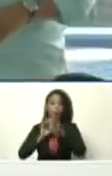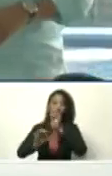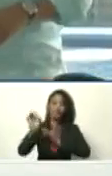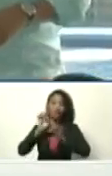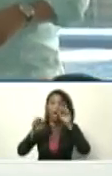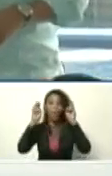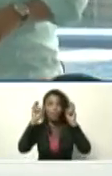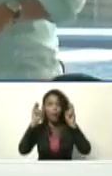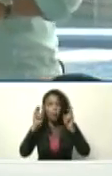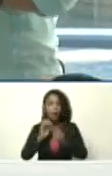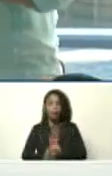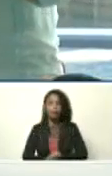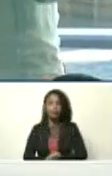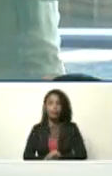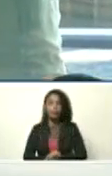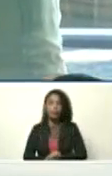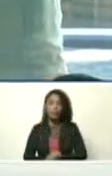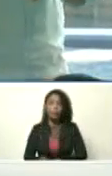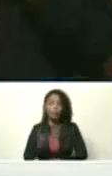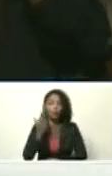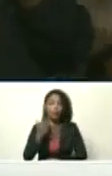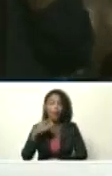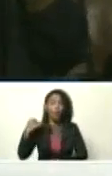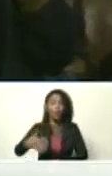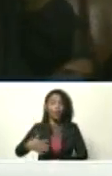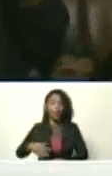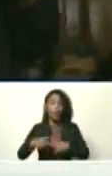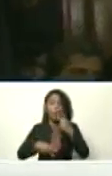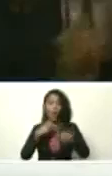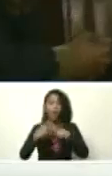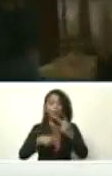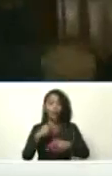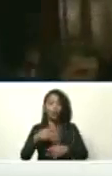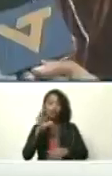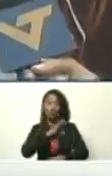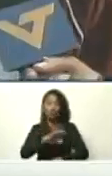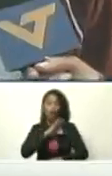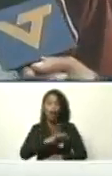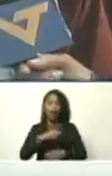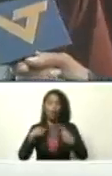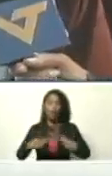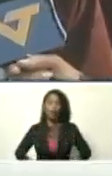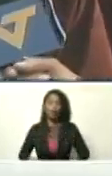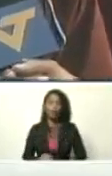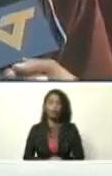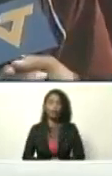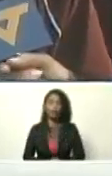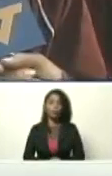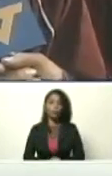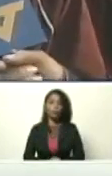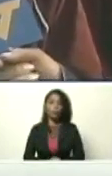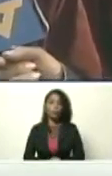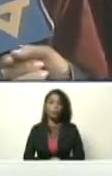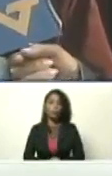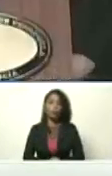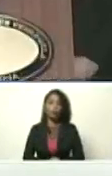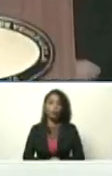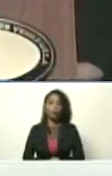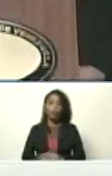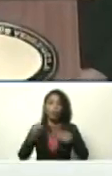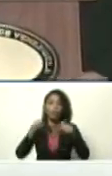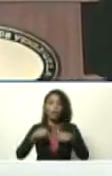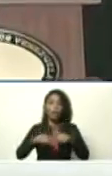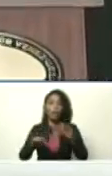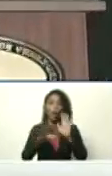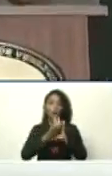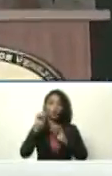temas inherentes a los derechos políticos, civiles, sociales, humanos, de aquí, de esta